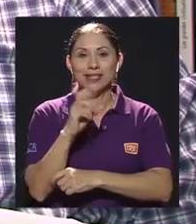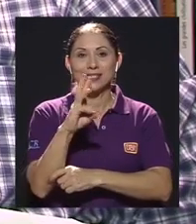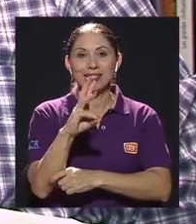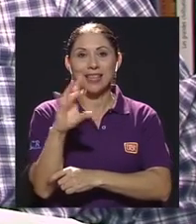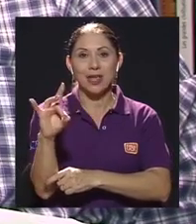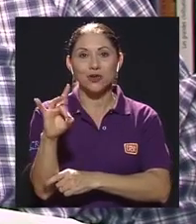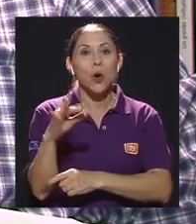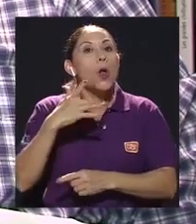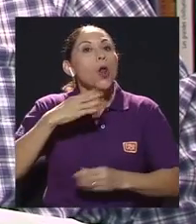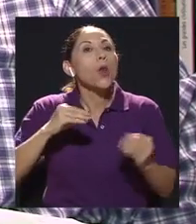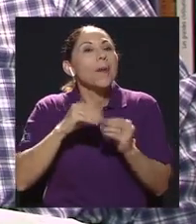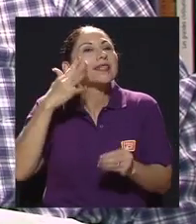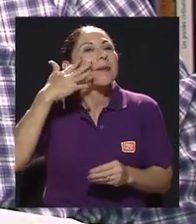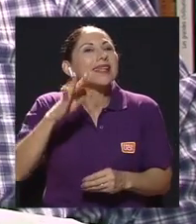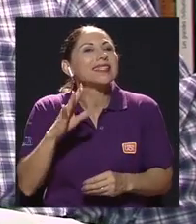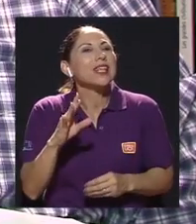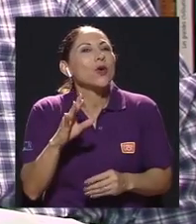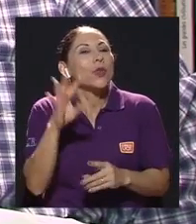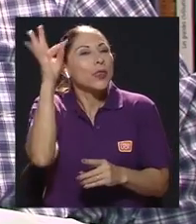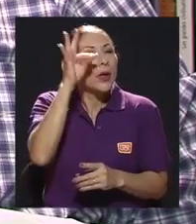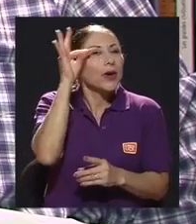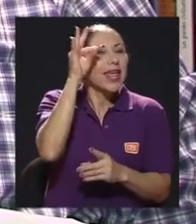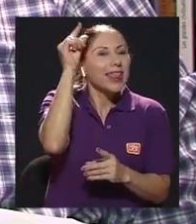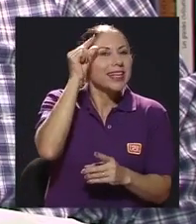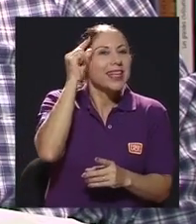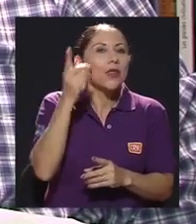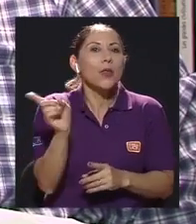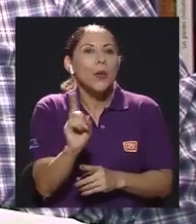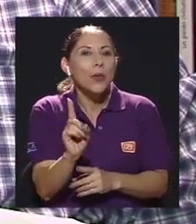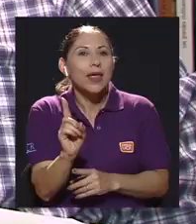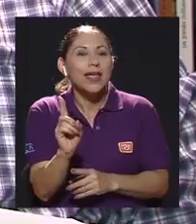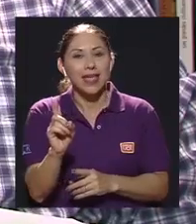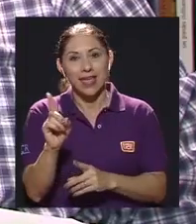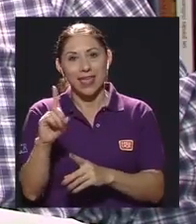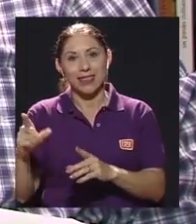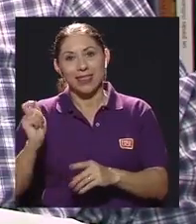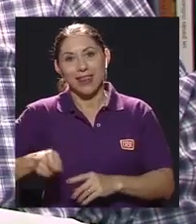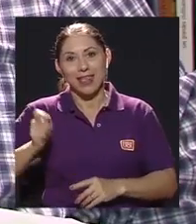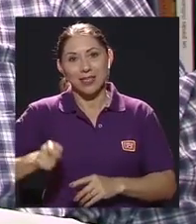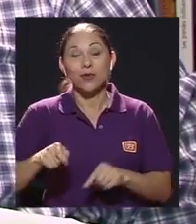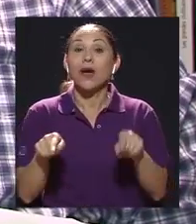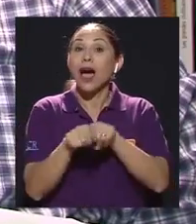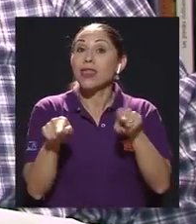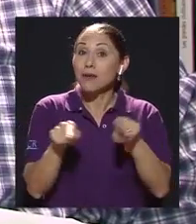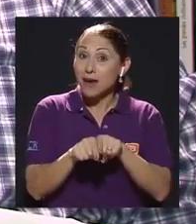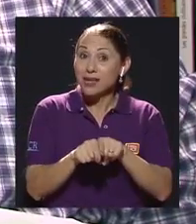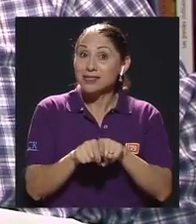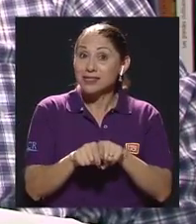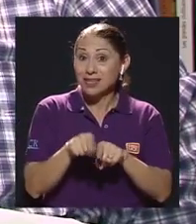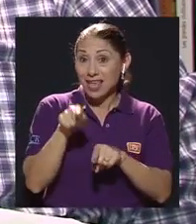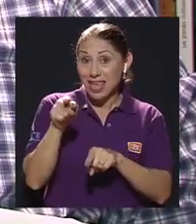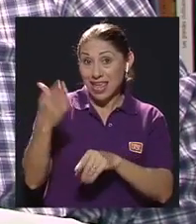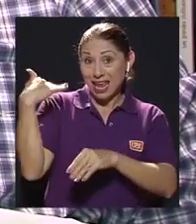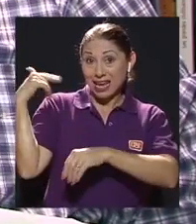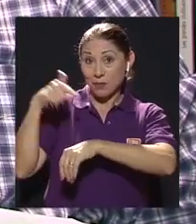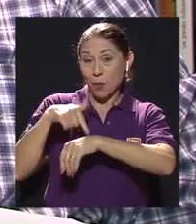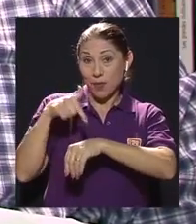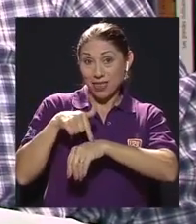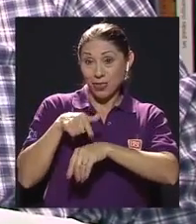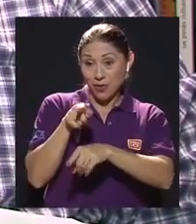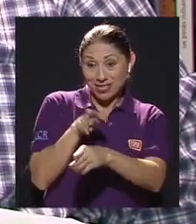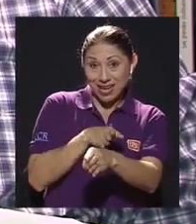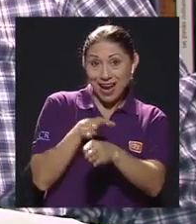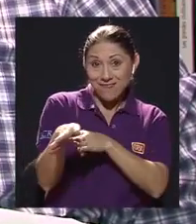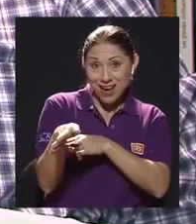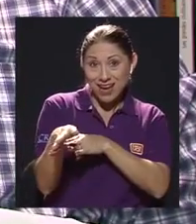la teoría del Estado, estaba en Derecho. Además, era una carrera que tenía una salida profesional en ese entonces relacionada con